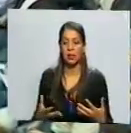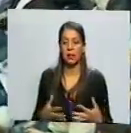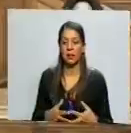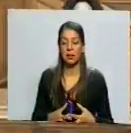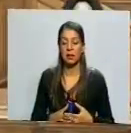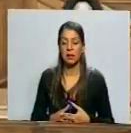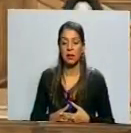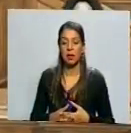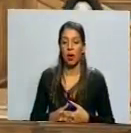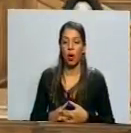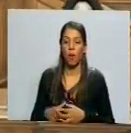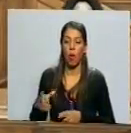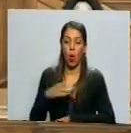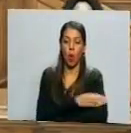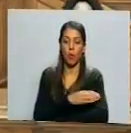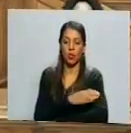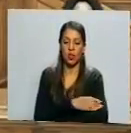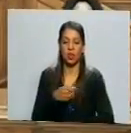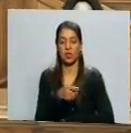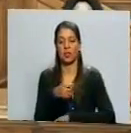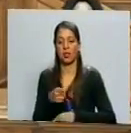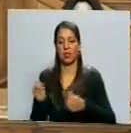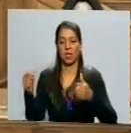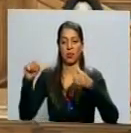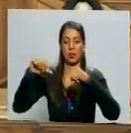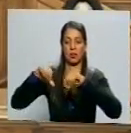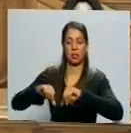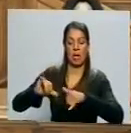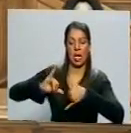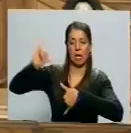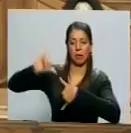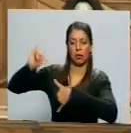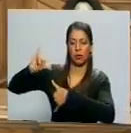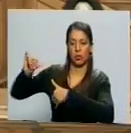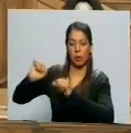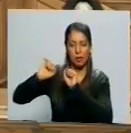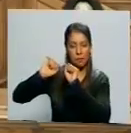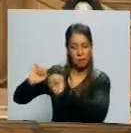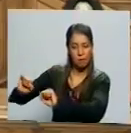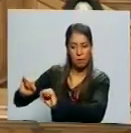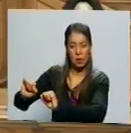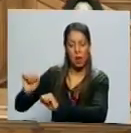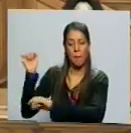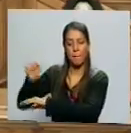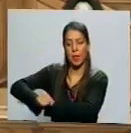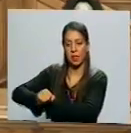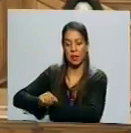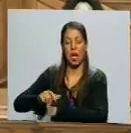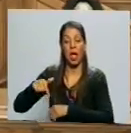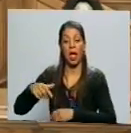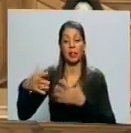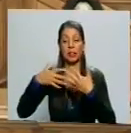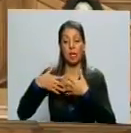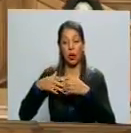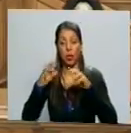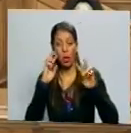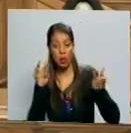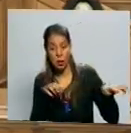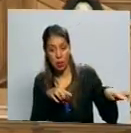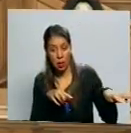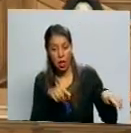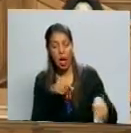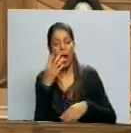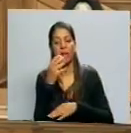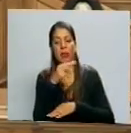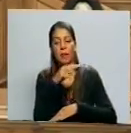a la gran guerra económica, y que sigan viéndonos en el imperio y más allá. Aquí hay una asamblea constituyente